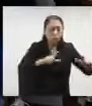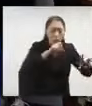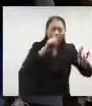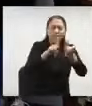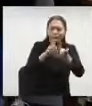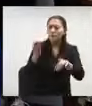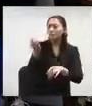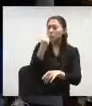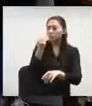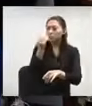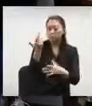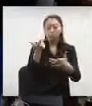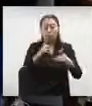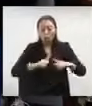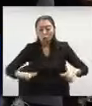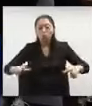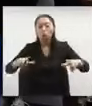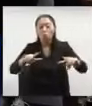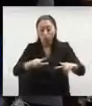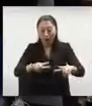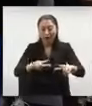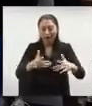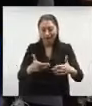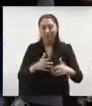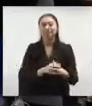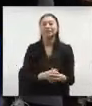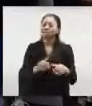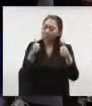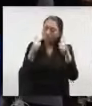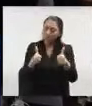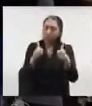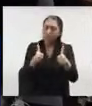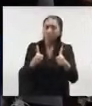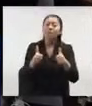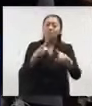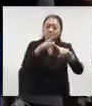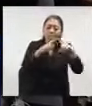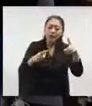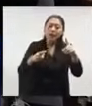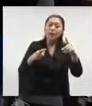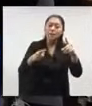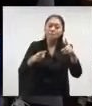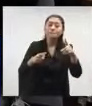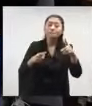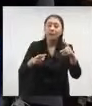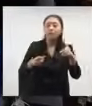alimentación, espacios, los que hayan estado allá, adecuados para la prensa con sus tomas